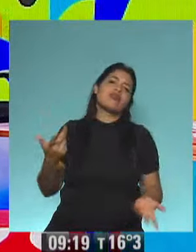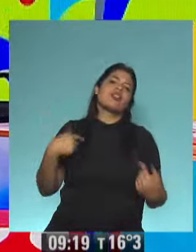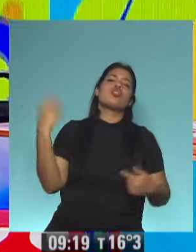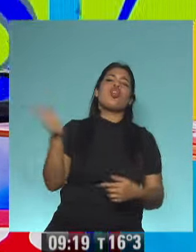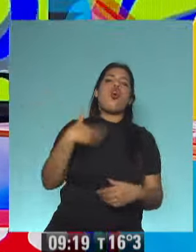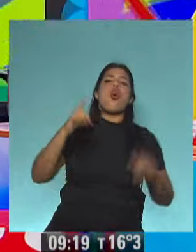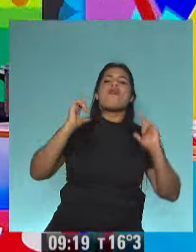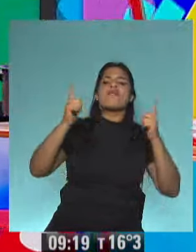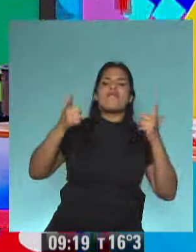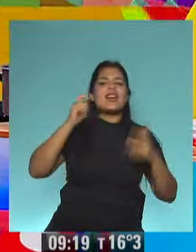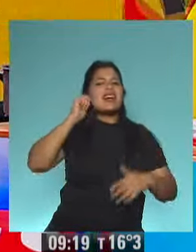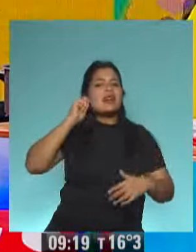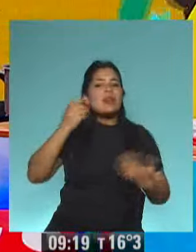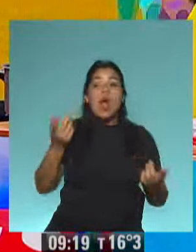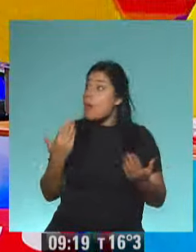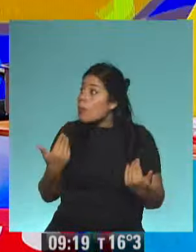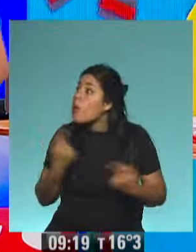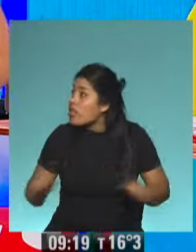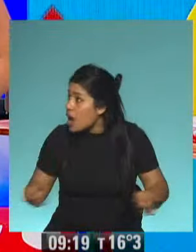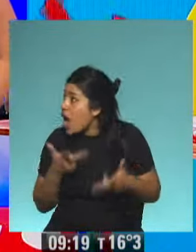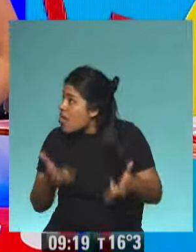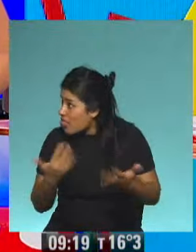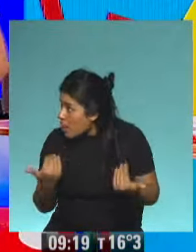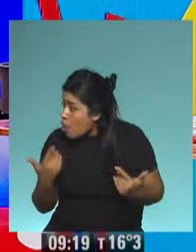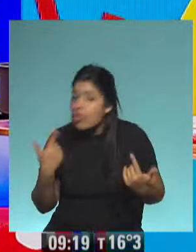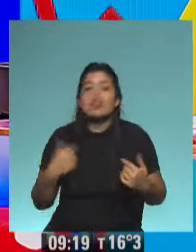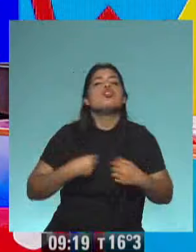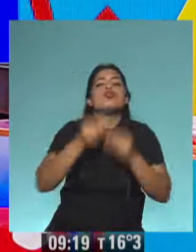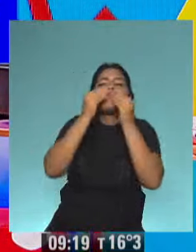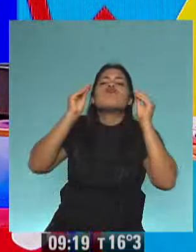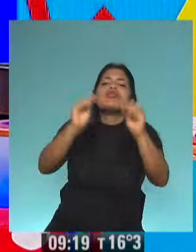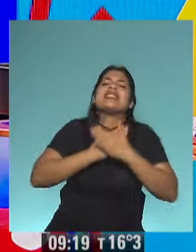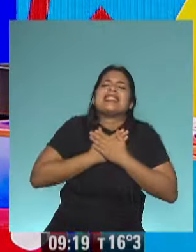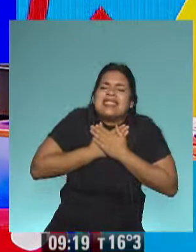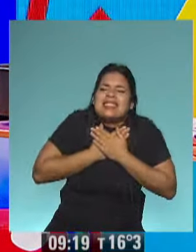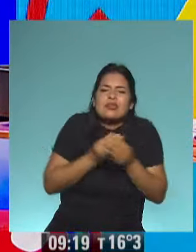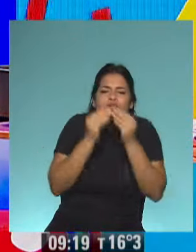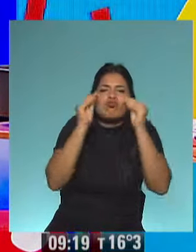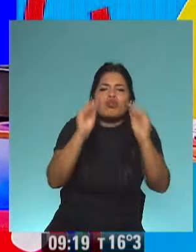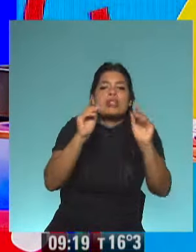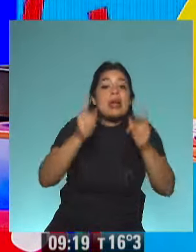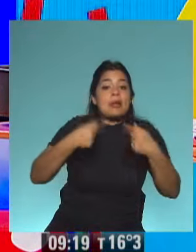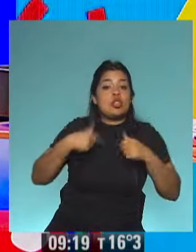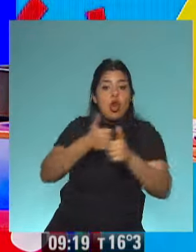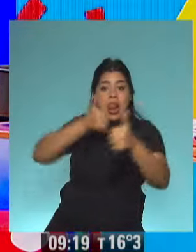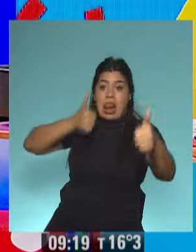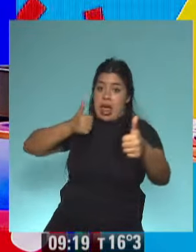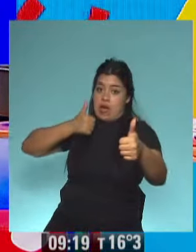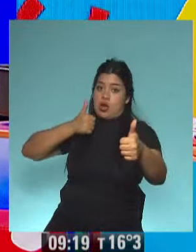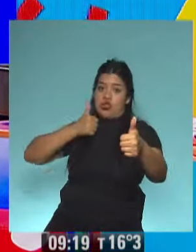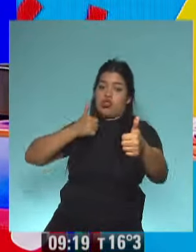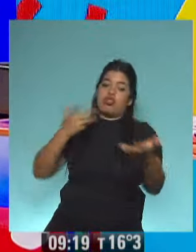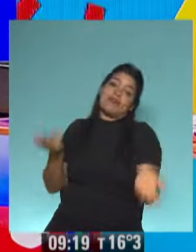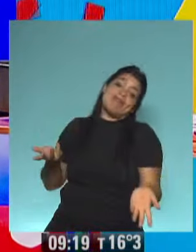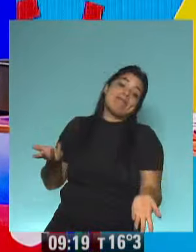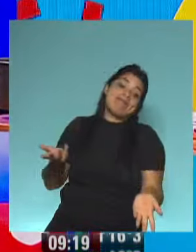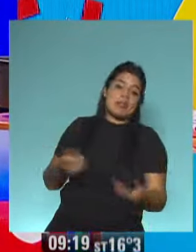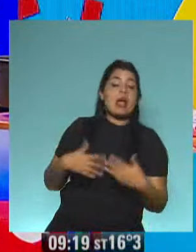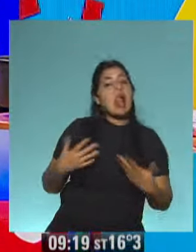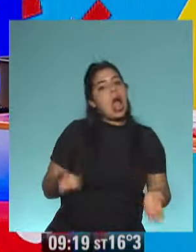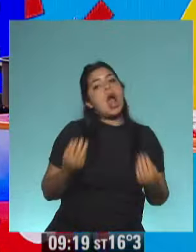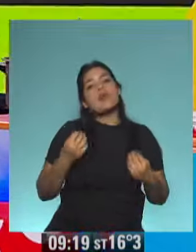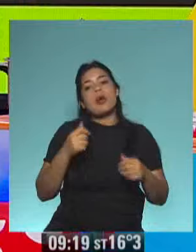podemos cantar el feliz cumpleaños a Susana? Pero te quiero mucho, te amo y te mando un beso enorme. Más allá que ayer te vi de lejos, ¿viste? Ah, claro, sí, obviamente. Eso, claro, estamos cuidando